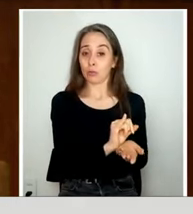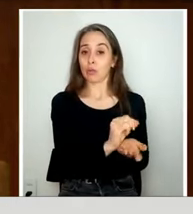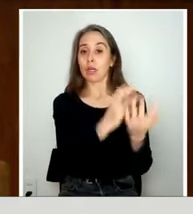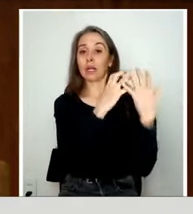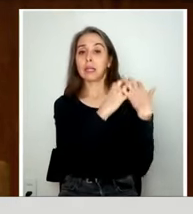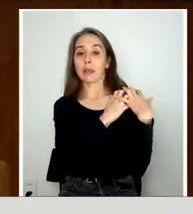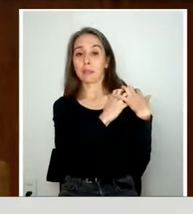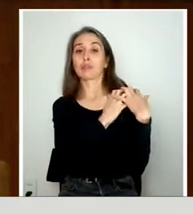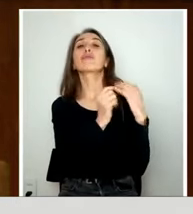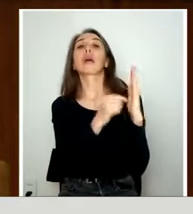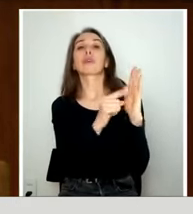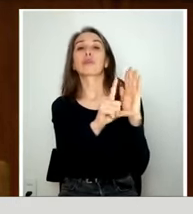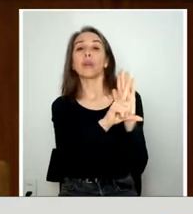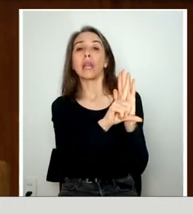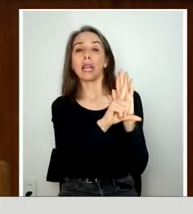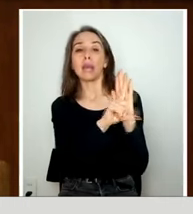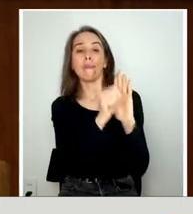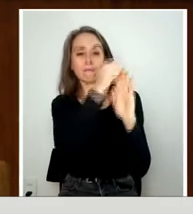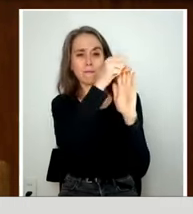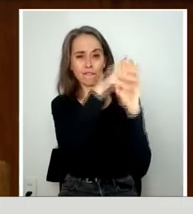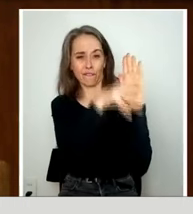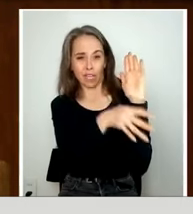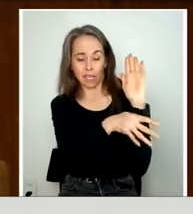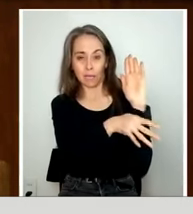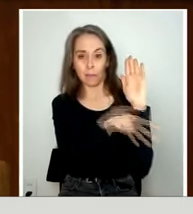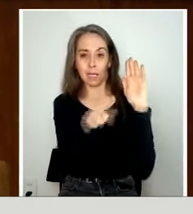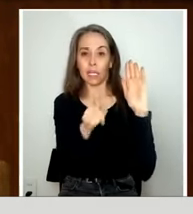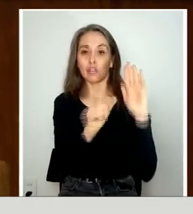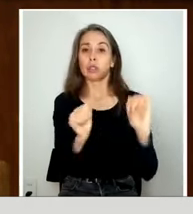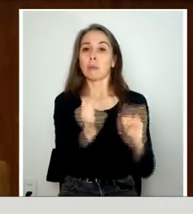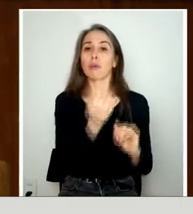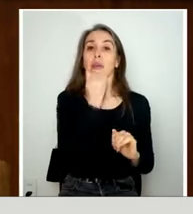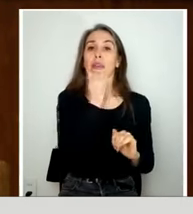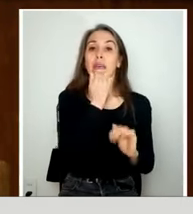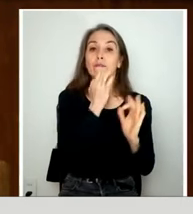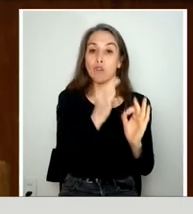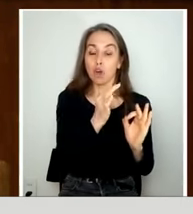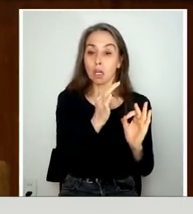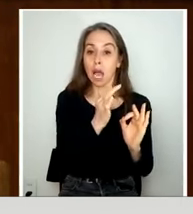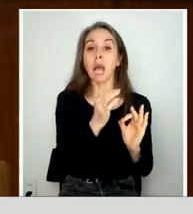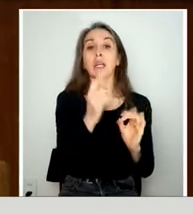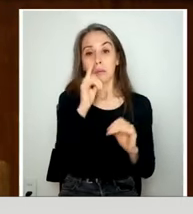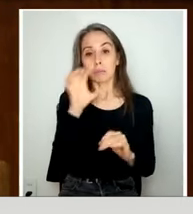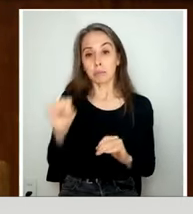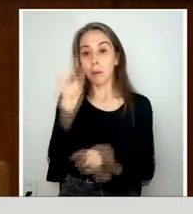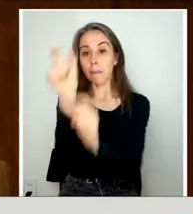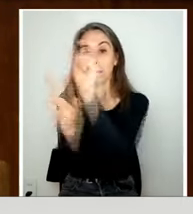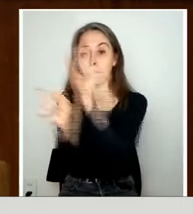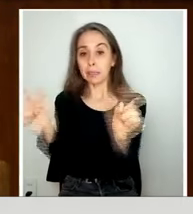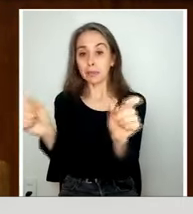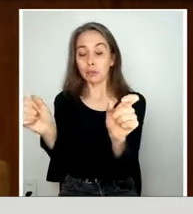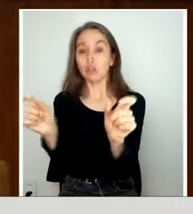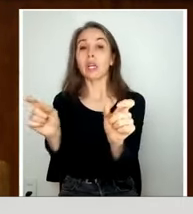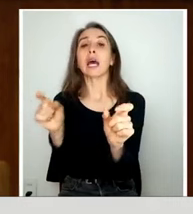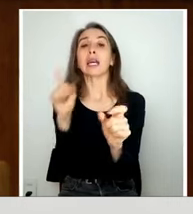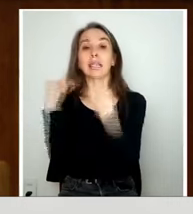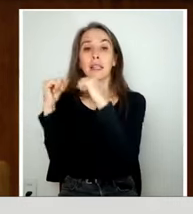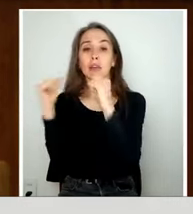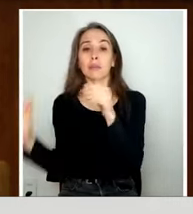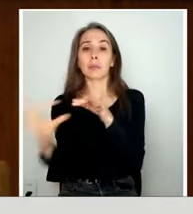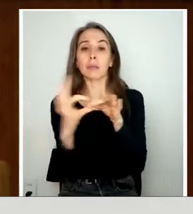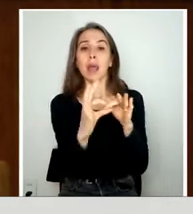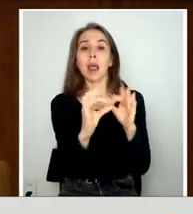normativa de mayor solidez que asegure su inequívoco reconocimiento por parte de aquellas personas que se encuentran sujetas a la normativa antidopaje